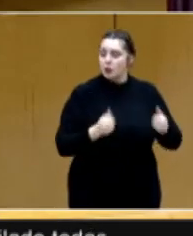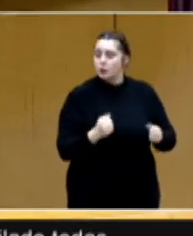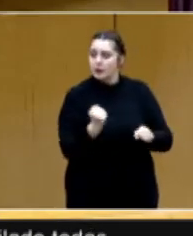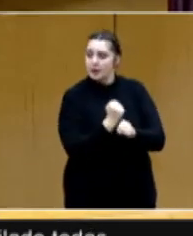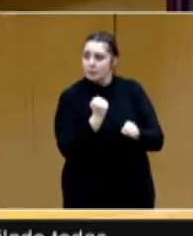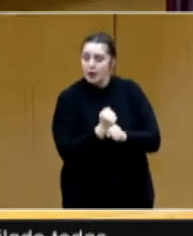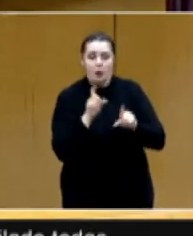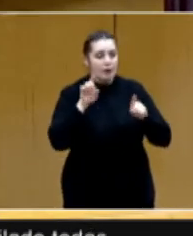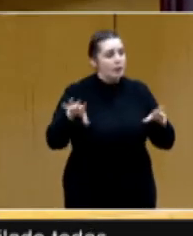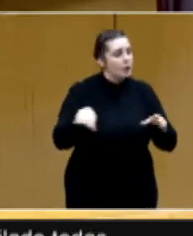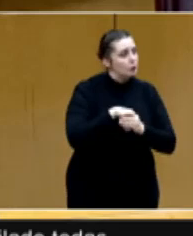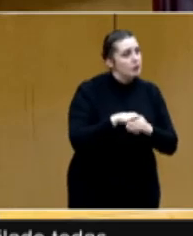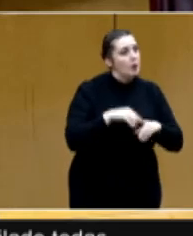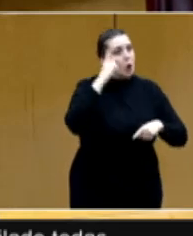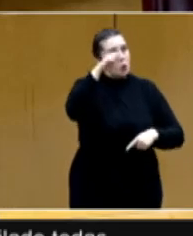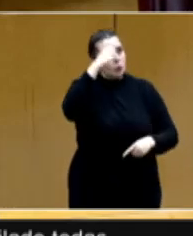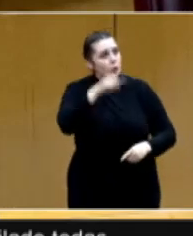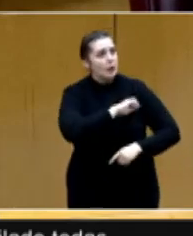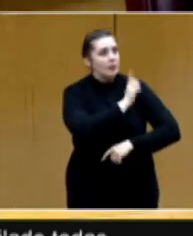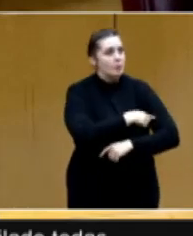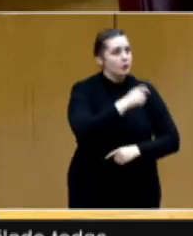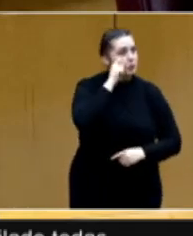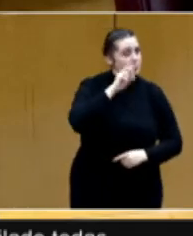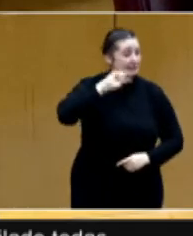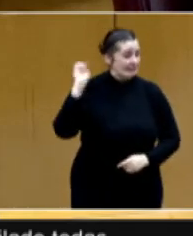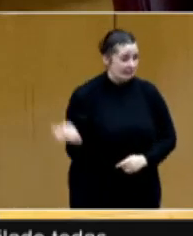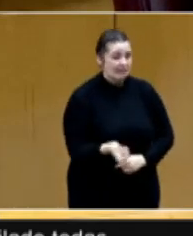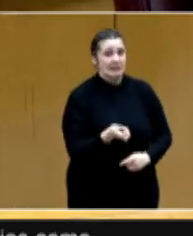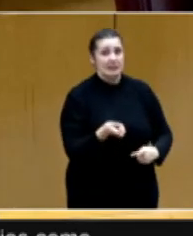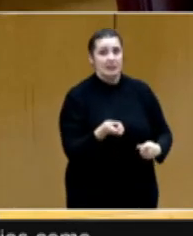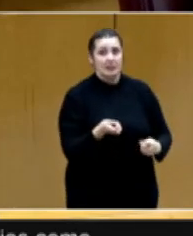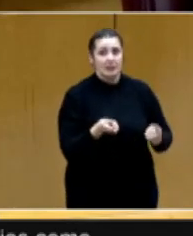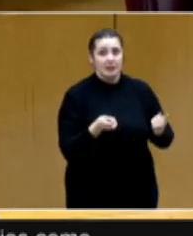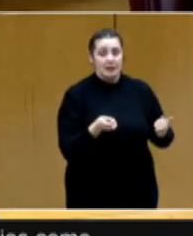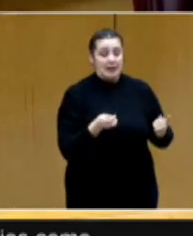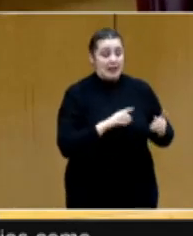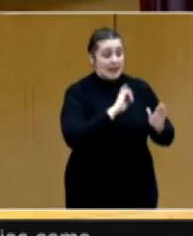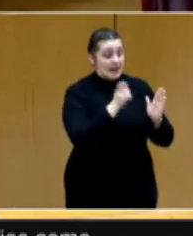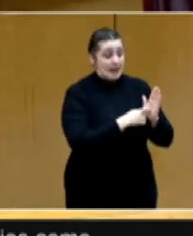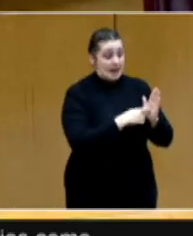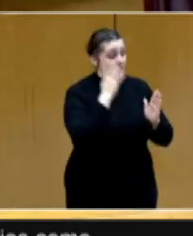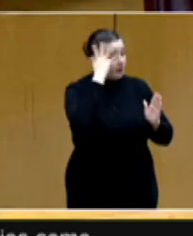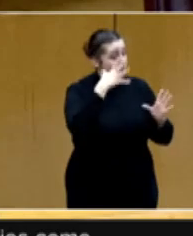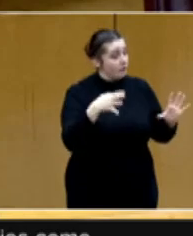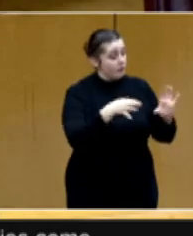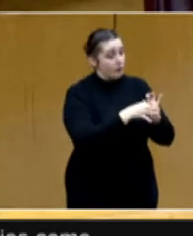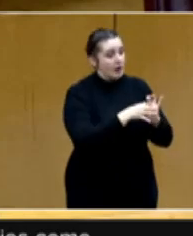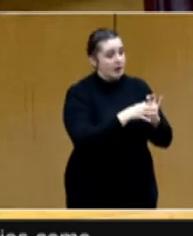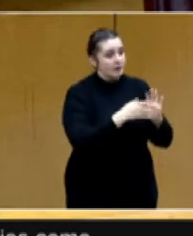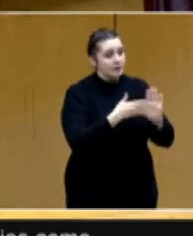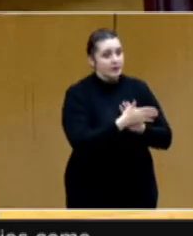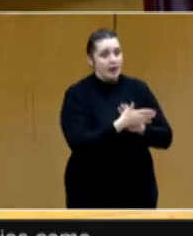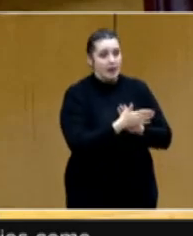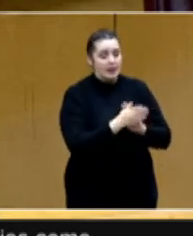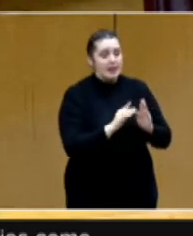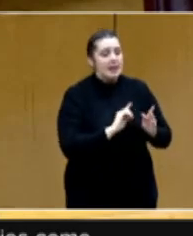la cultura el deporte el turismo etcétera En esa ley foral que además de tener esa disposición final que